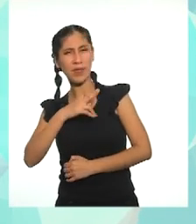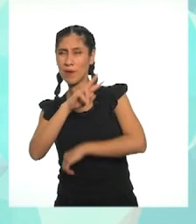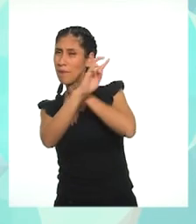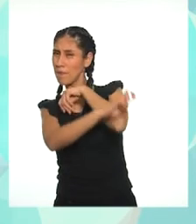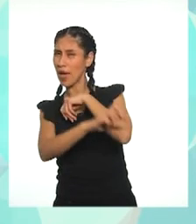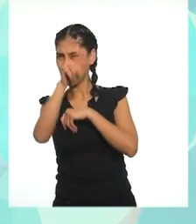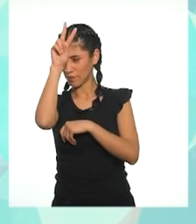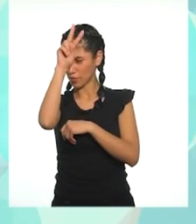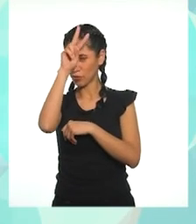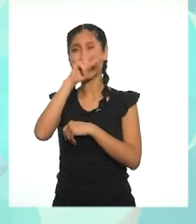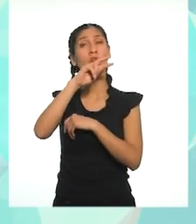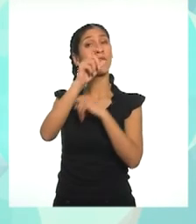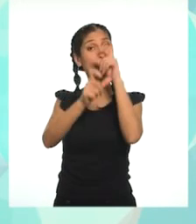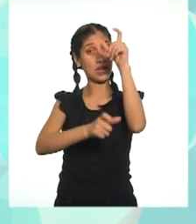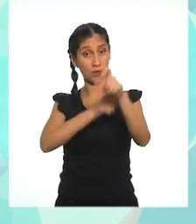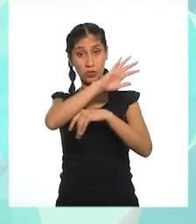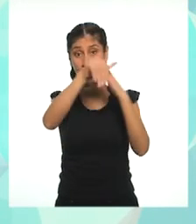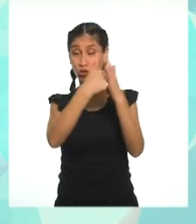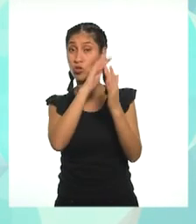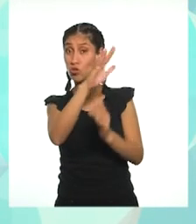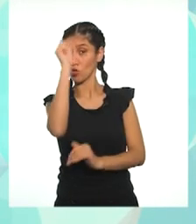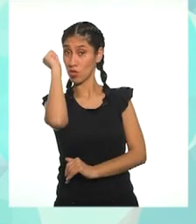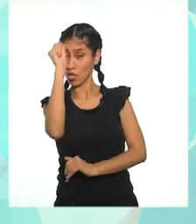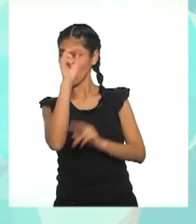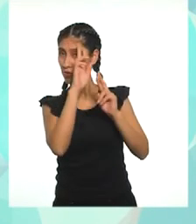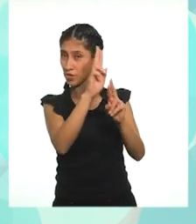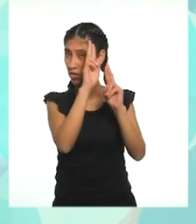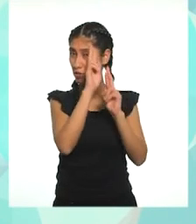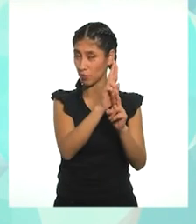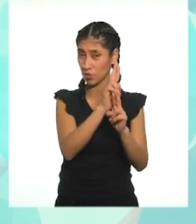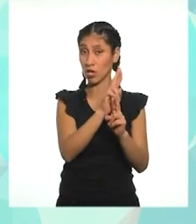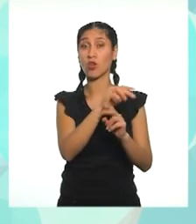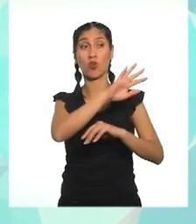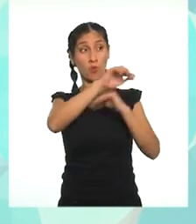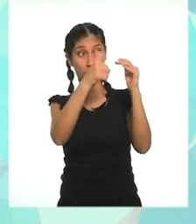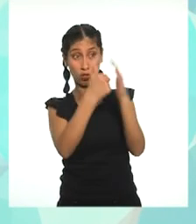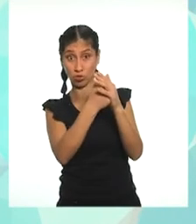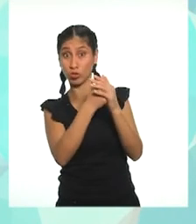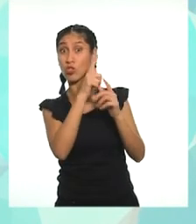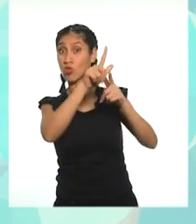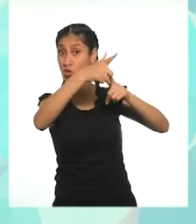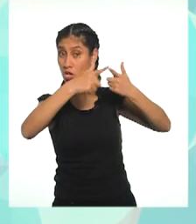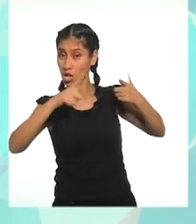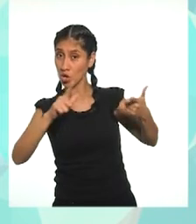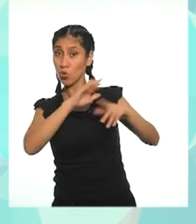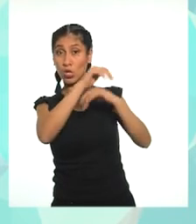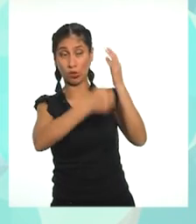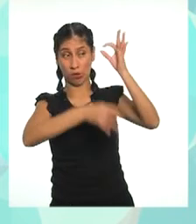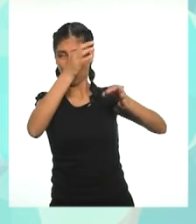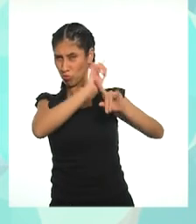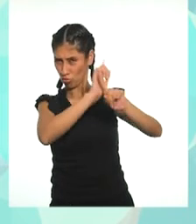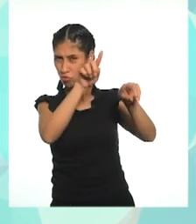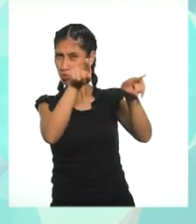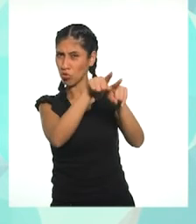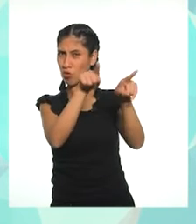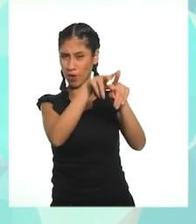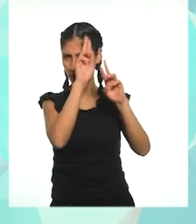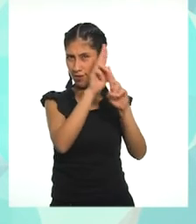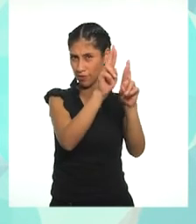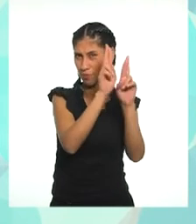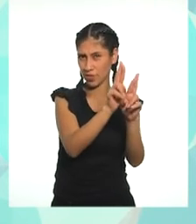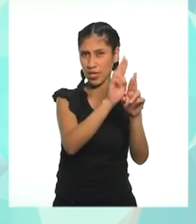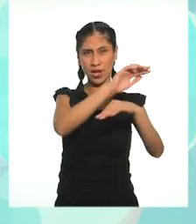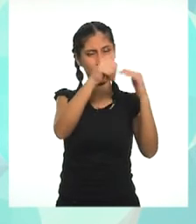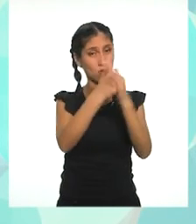los derechos de todos, sin juzgar las costumbres, lenguas y tradiciones de todos los peruanos. El Perú es un país diverso y debemos